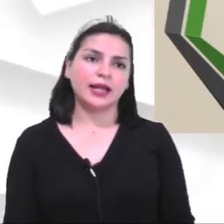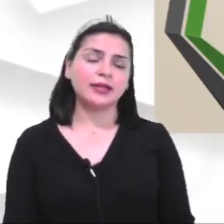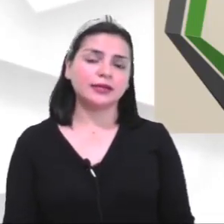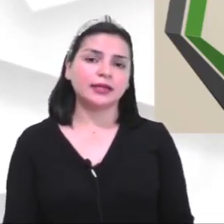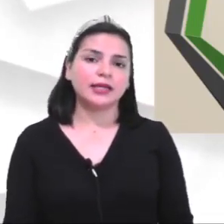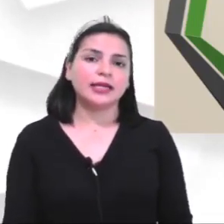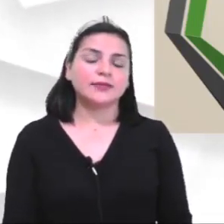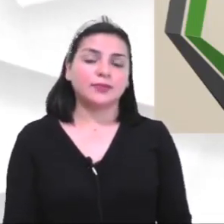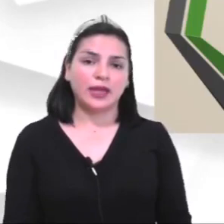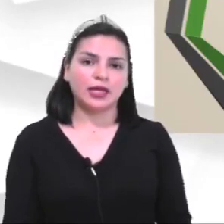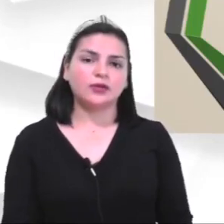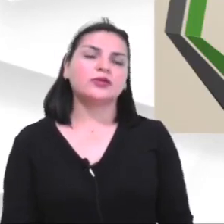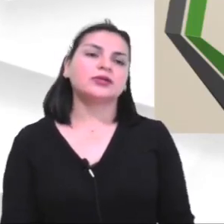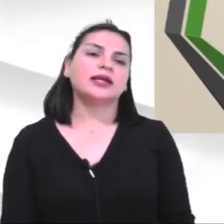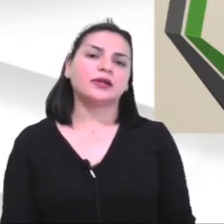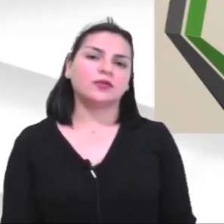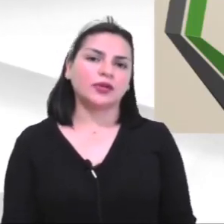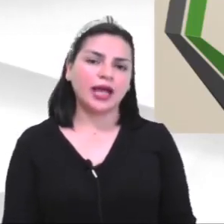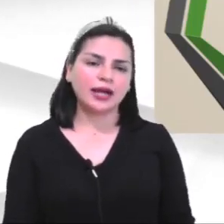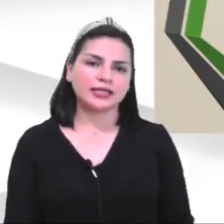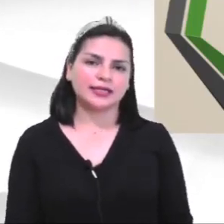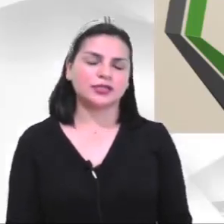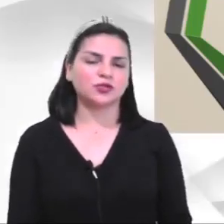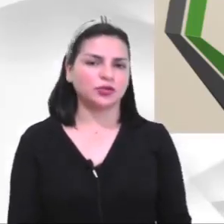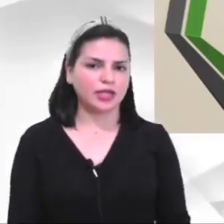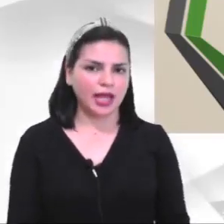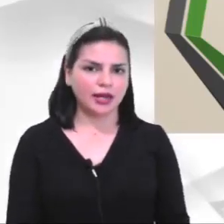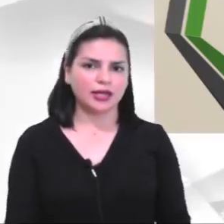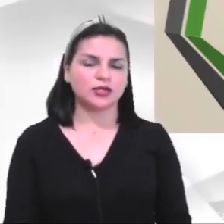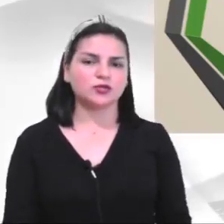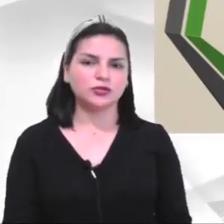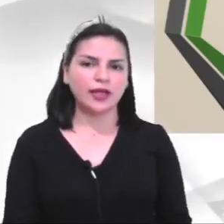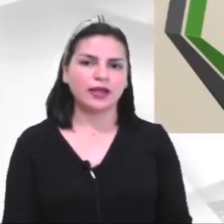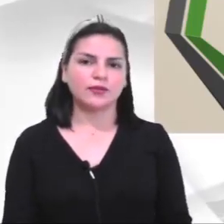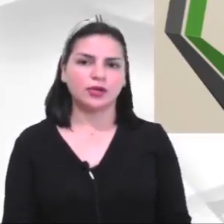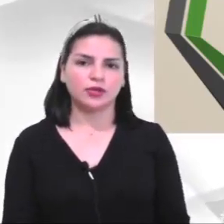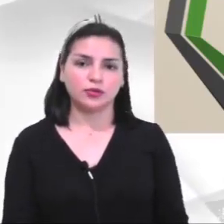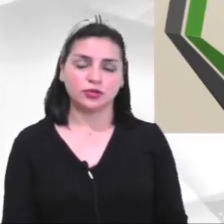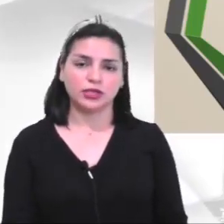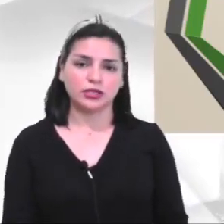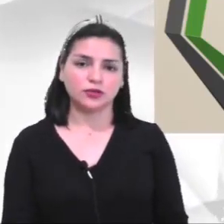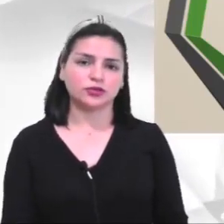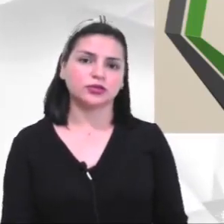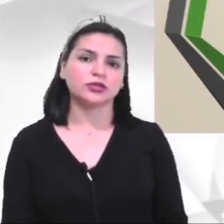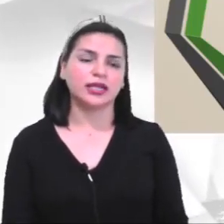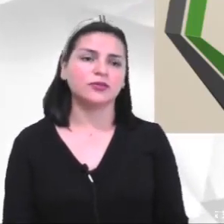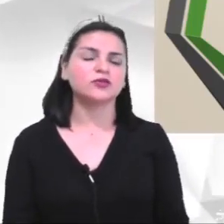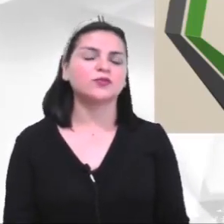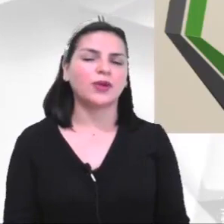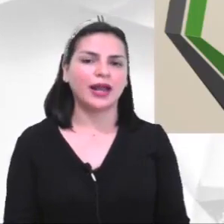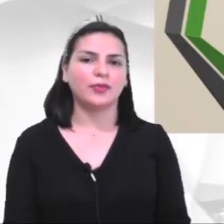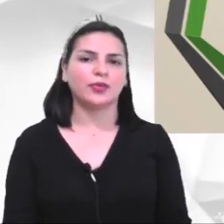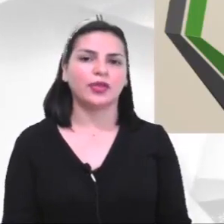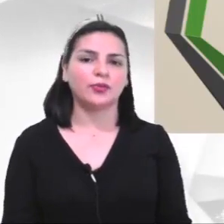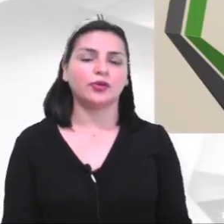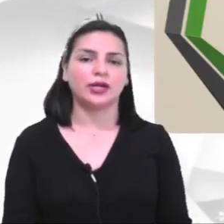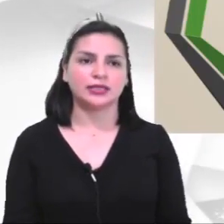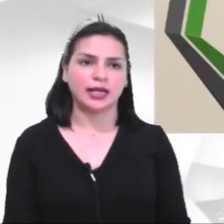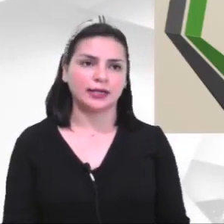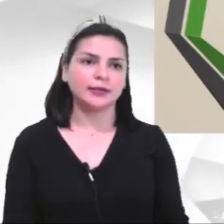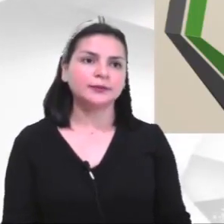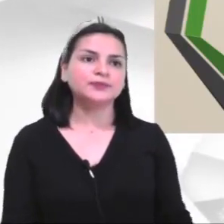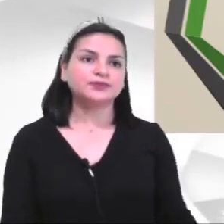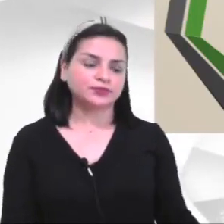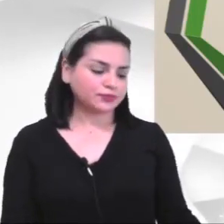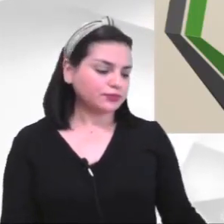salir adelante, pero recordarles que estudiar es una de las mejores opciones que nosotros tenemos para poder